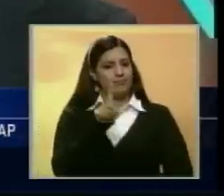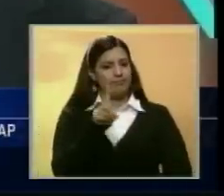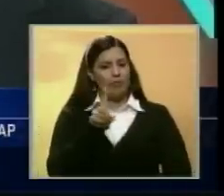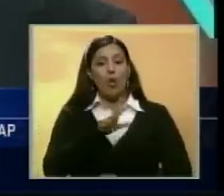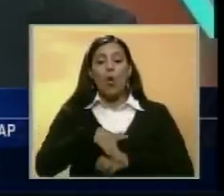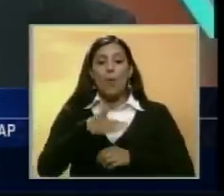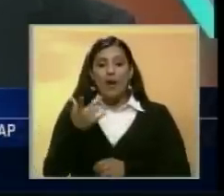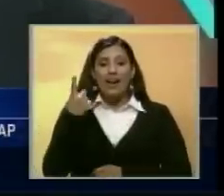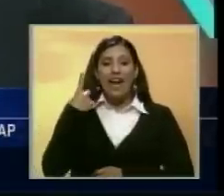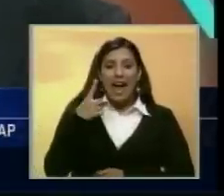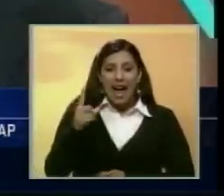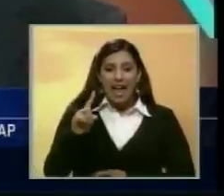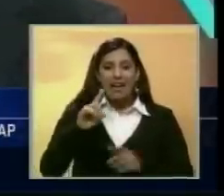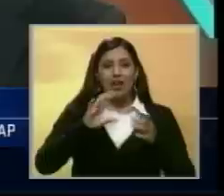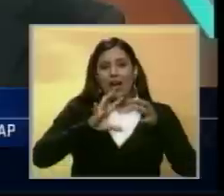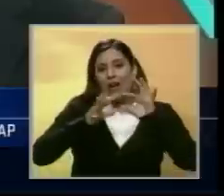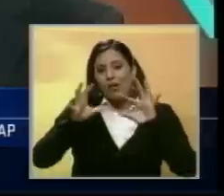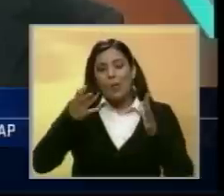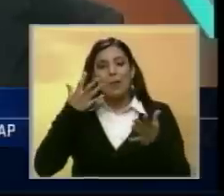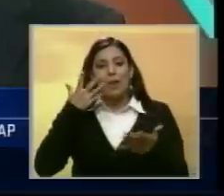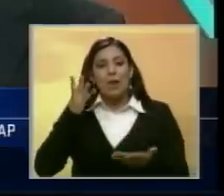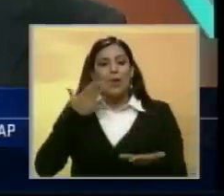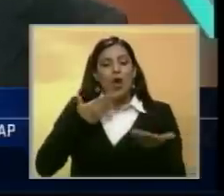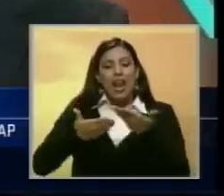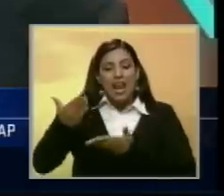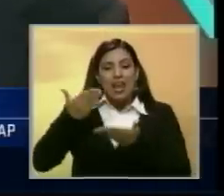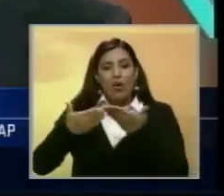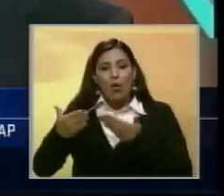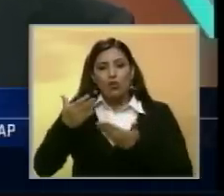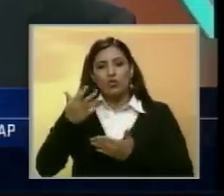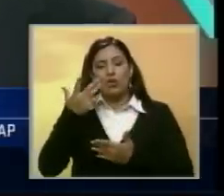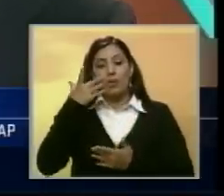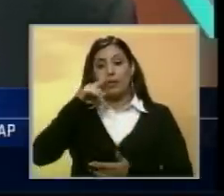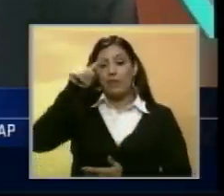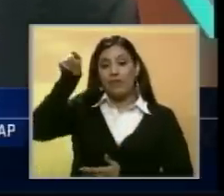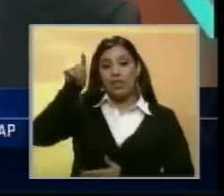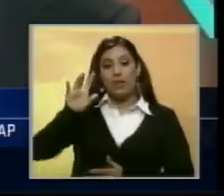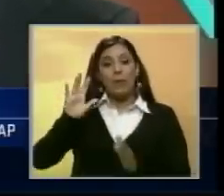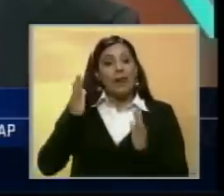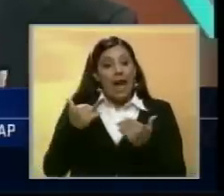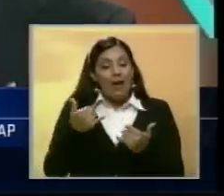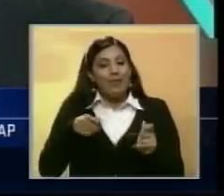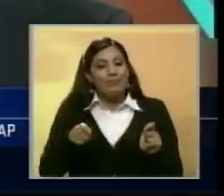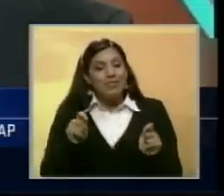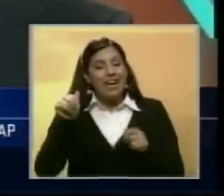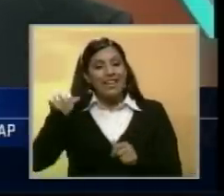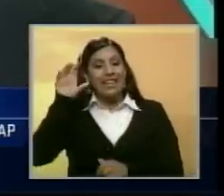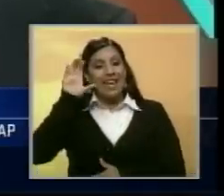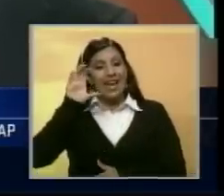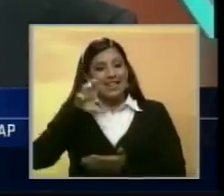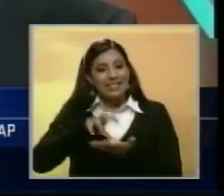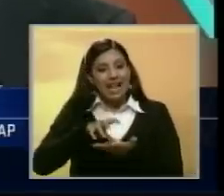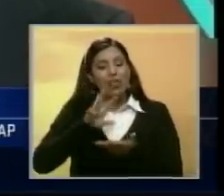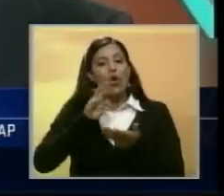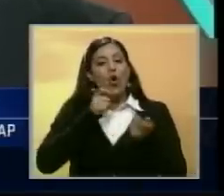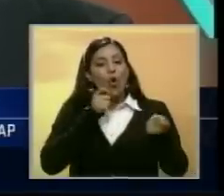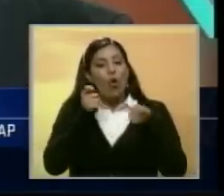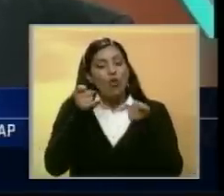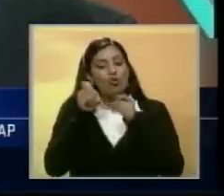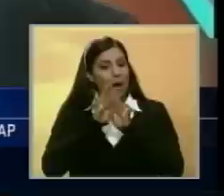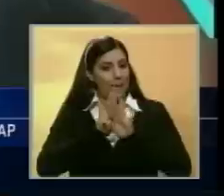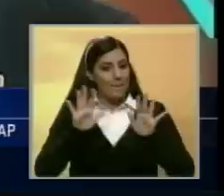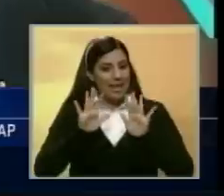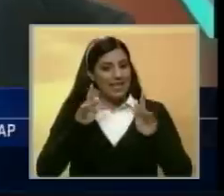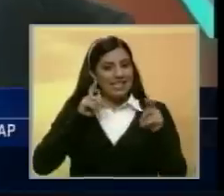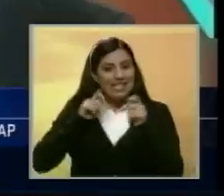porque existen las cadenas de comercialización de la clase media, por decirlo así. Lo que pretende el Estado es regularizar